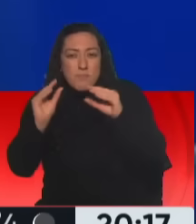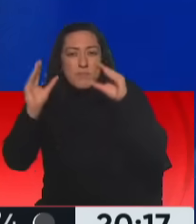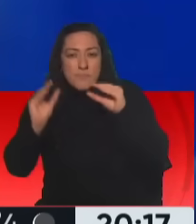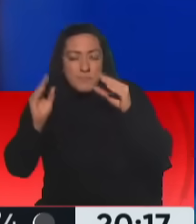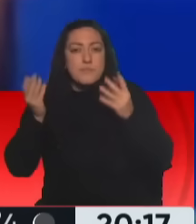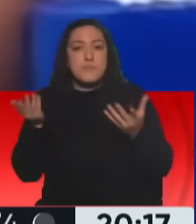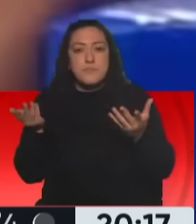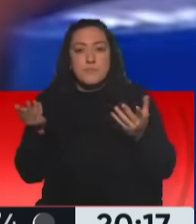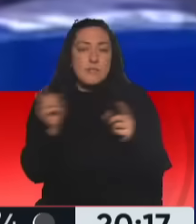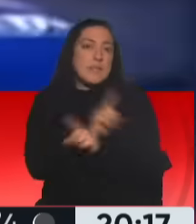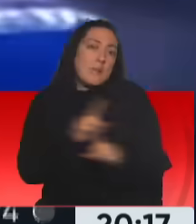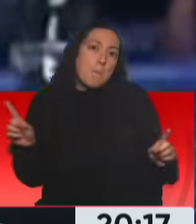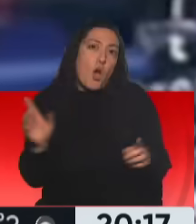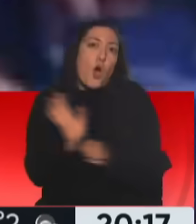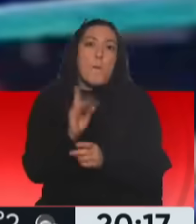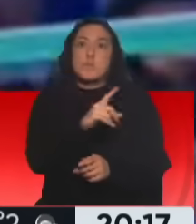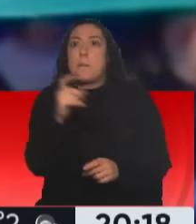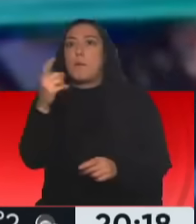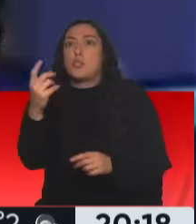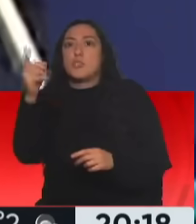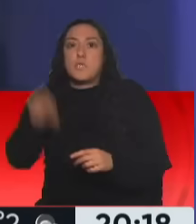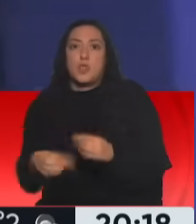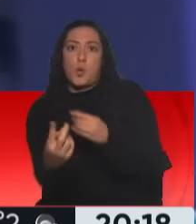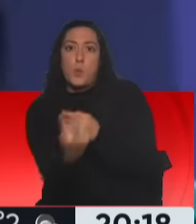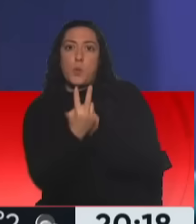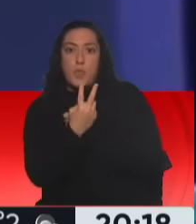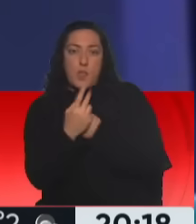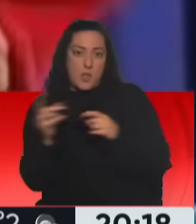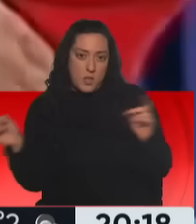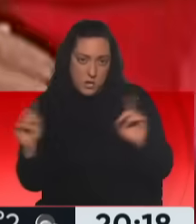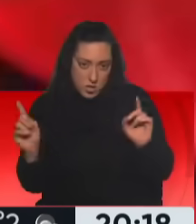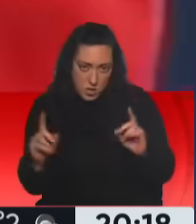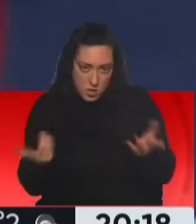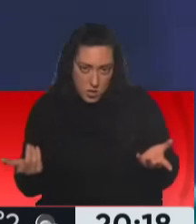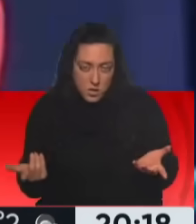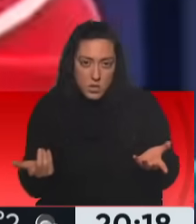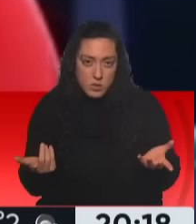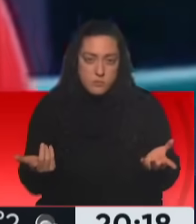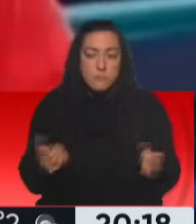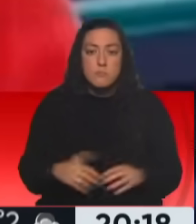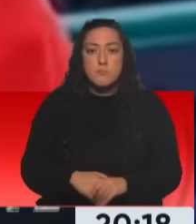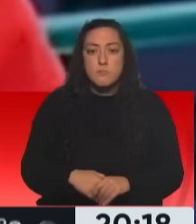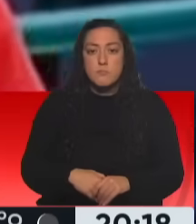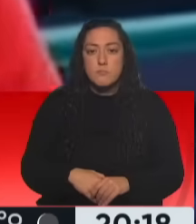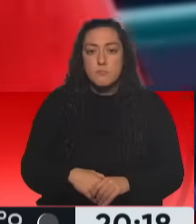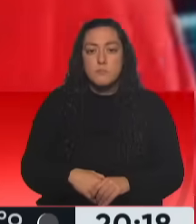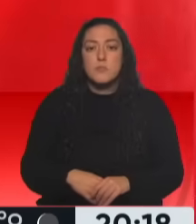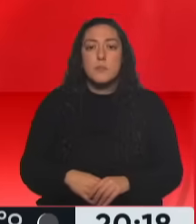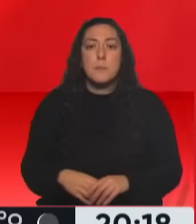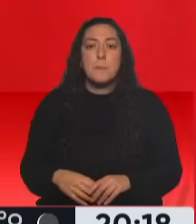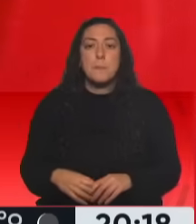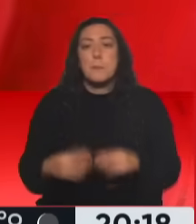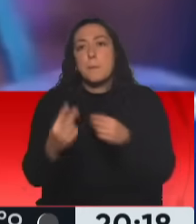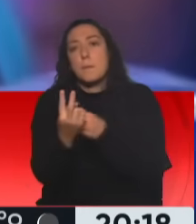claro. pero tampoco es que es tan, digamos, es un poco duro también el protector que usan en la Sí, cabeza. sí, Entonces, sí, sí. digo, está bien, te protege en